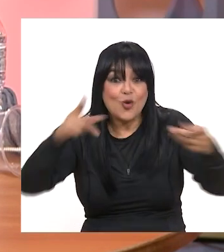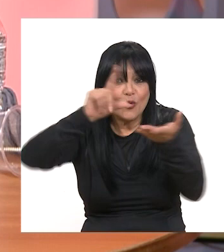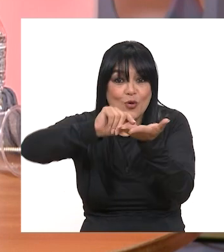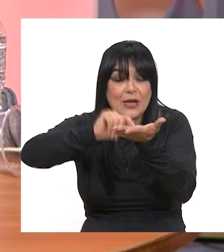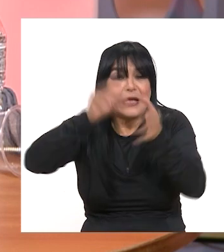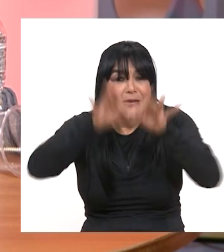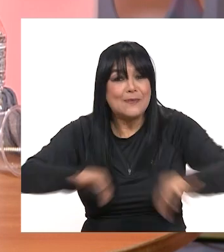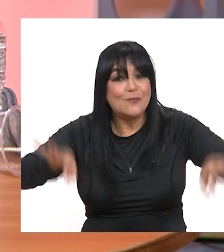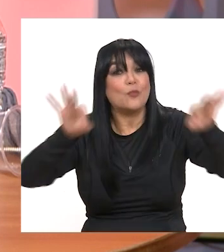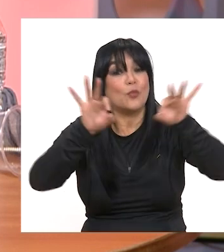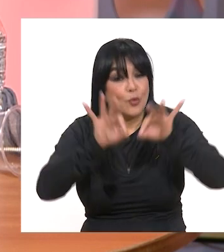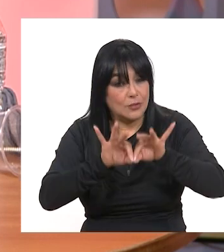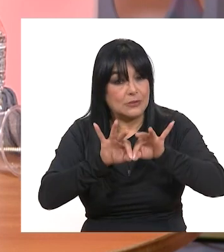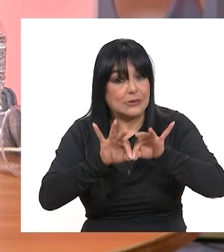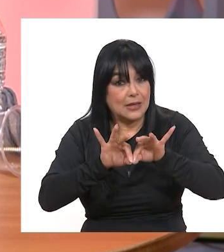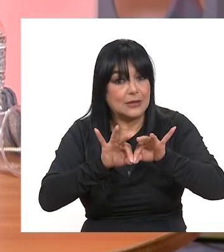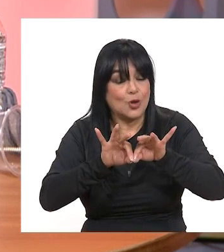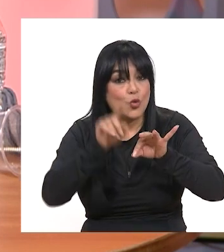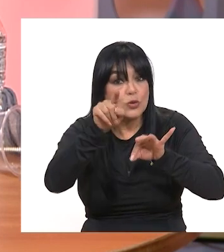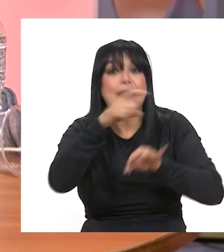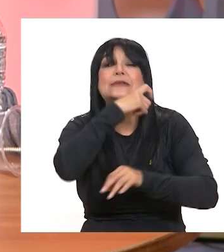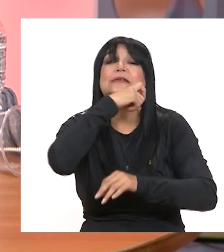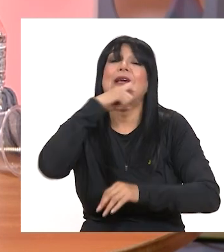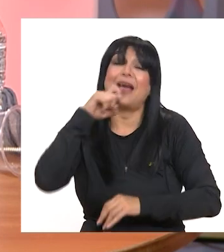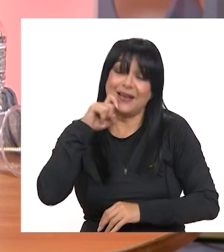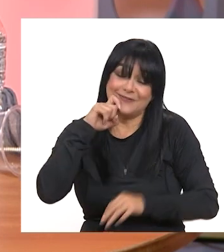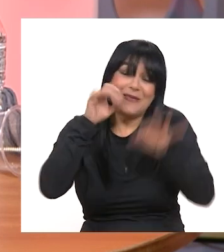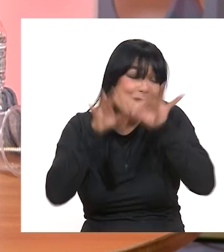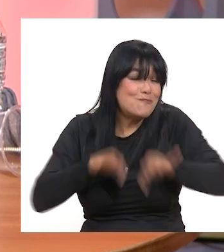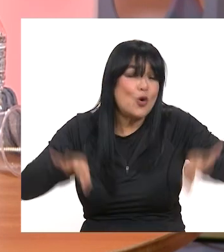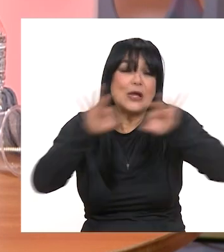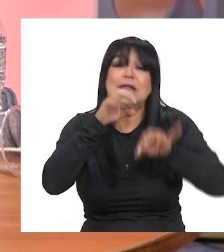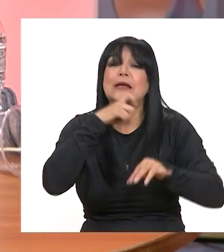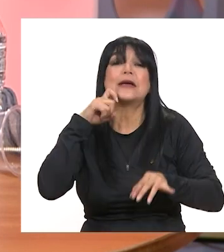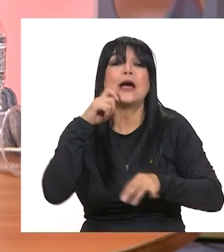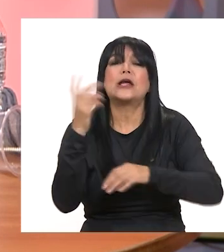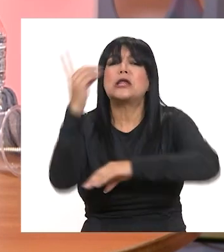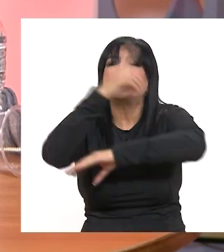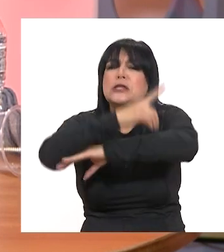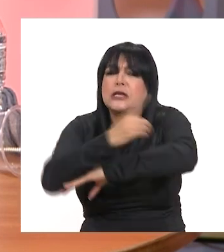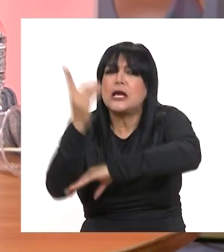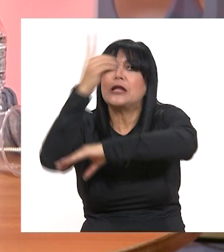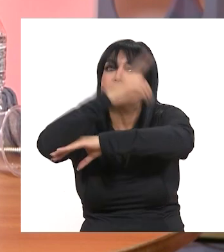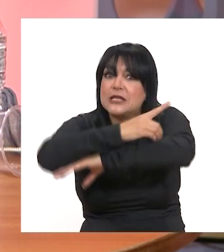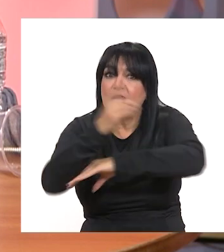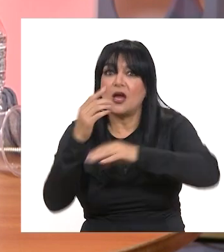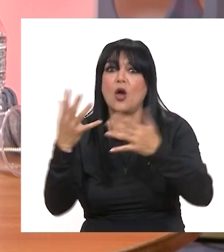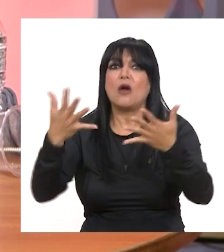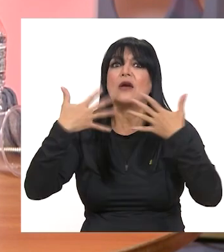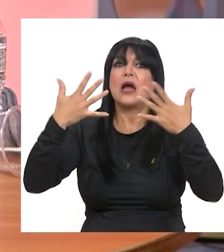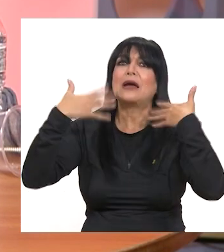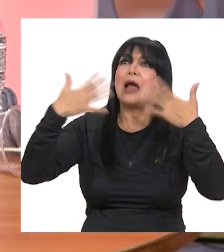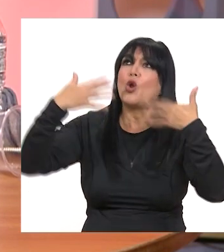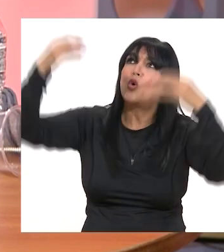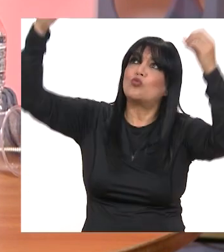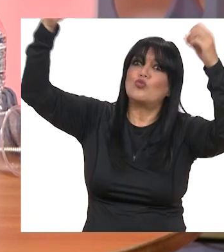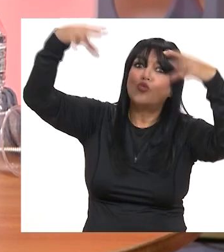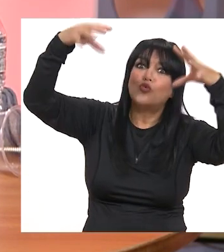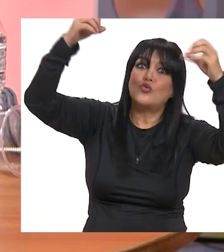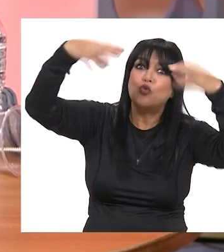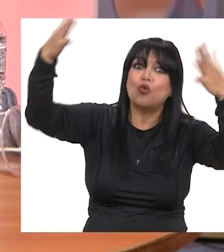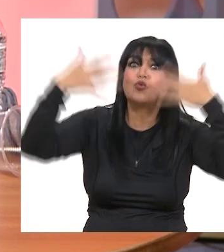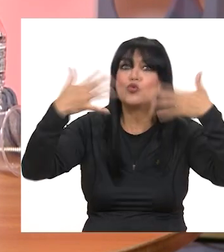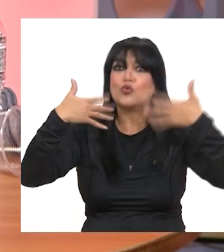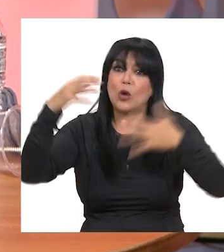es importante decir que tienen que dejar secar por varios días en un lugar caliente o en un lugar donde le